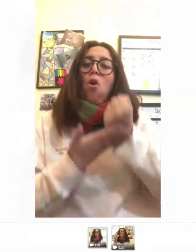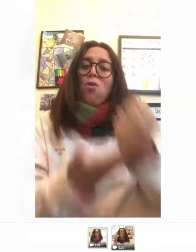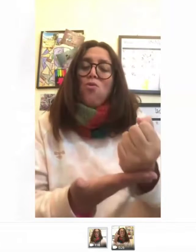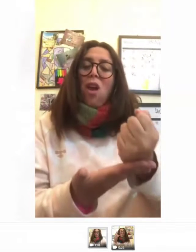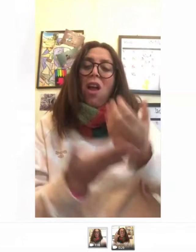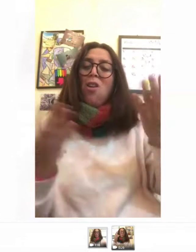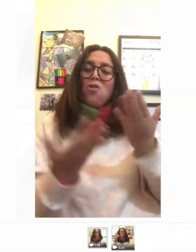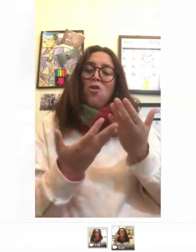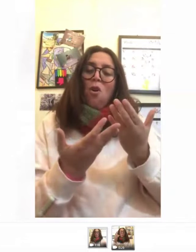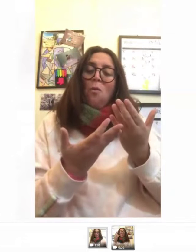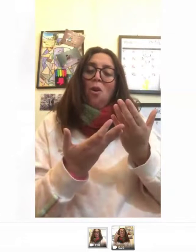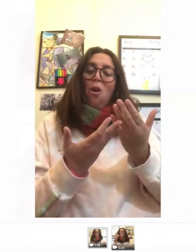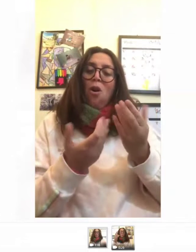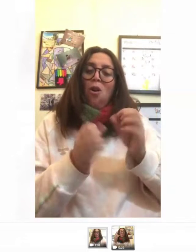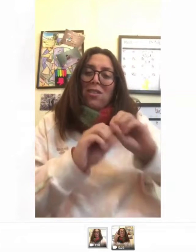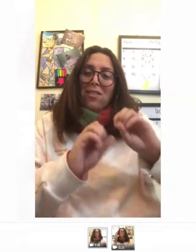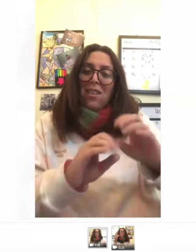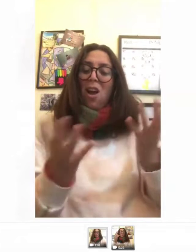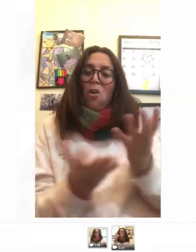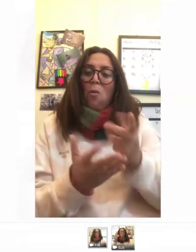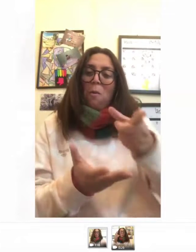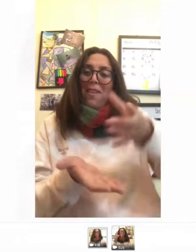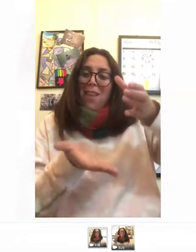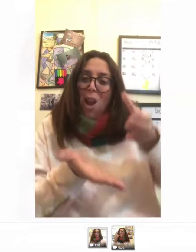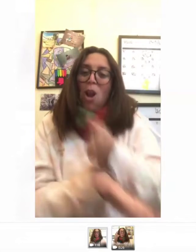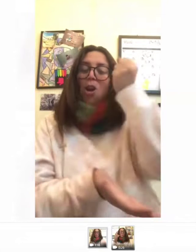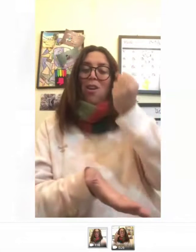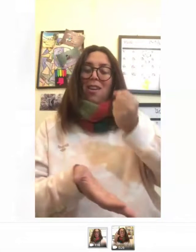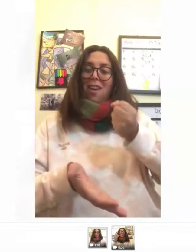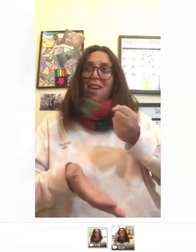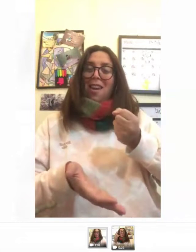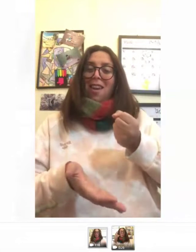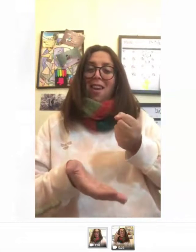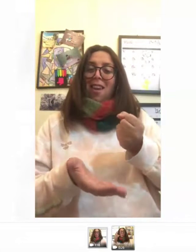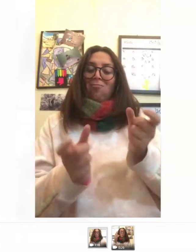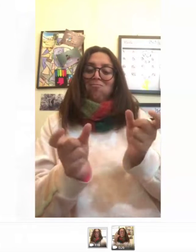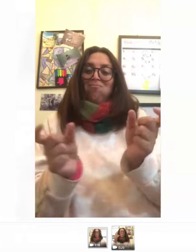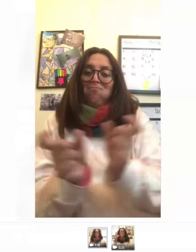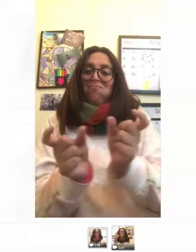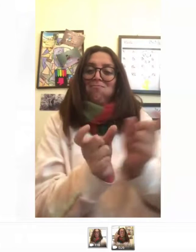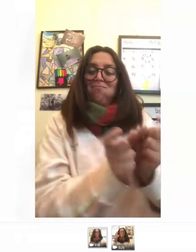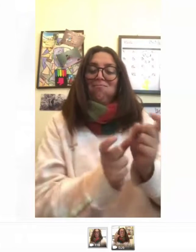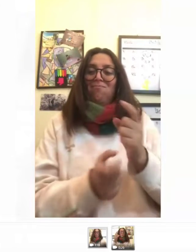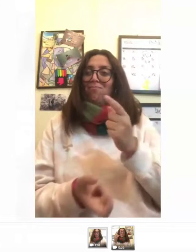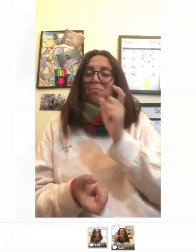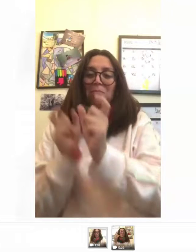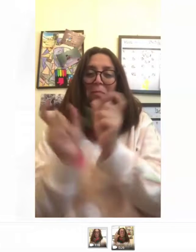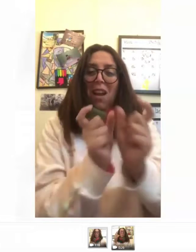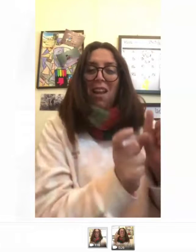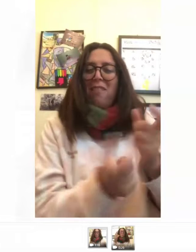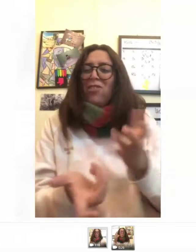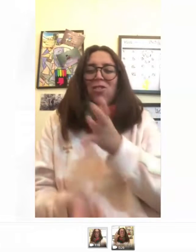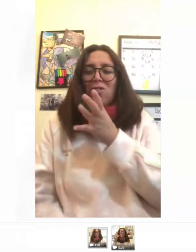una pregunta para ustedes. ¿Cómo puedo ayudar a enseñarles a ellos a poder